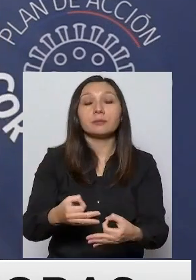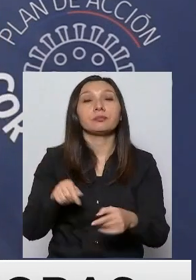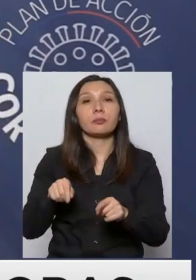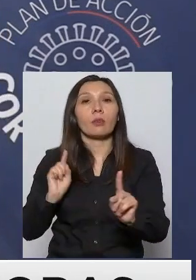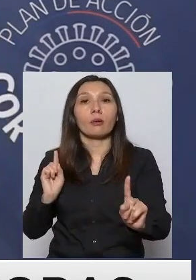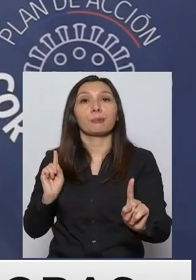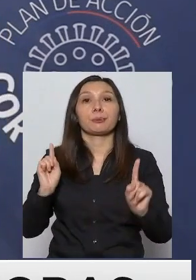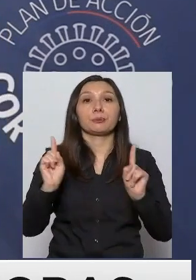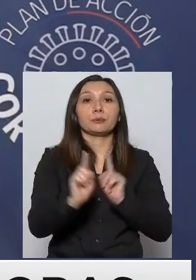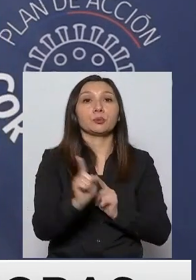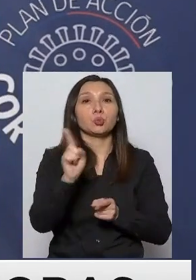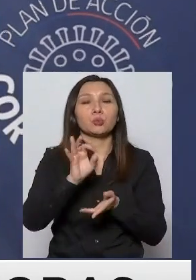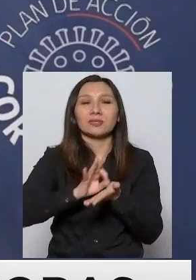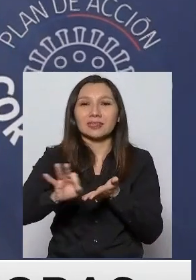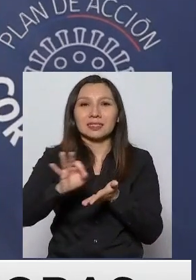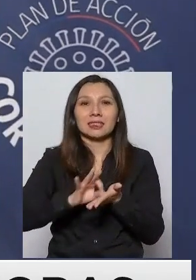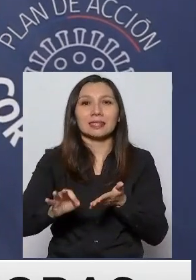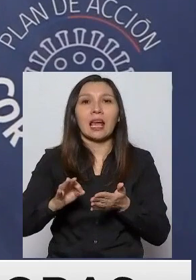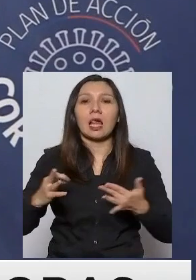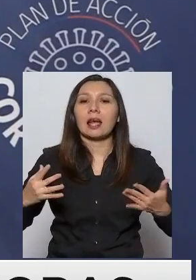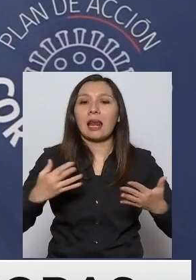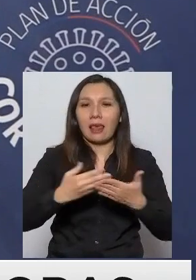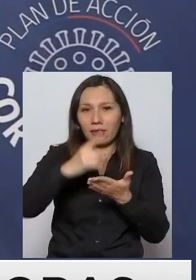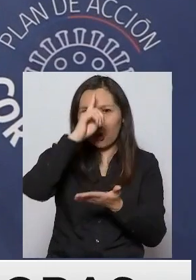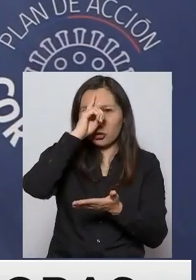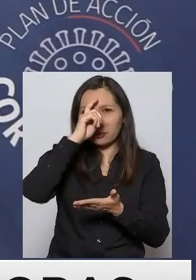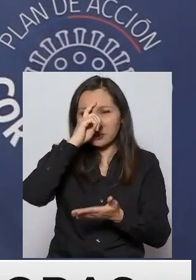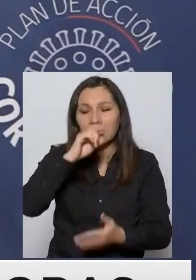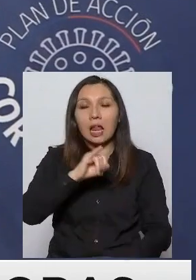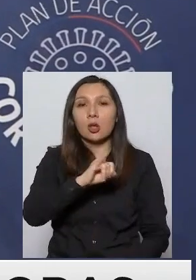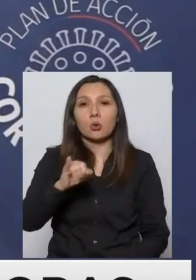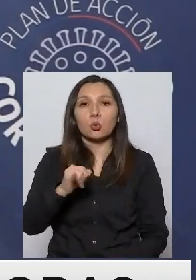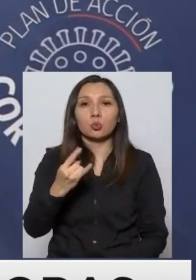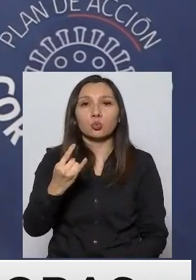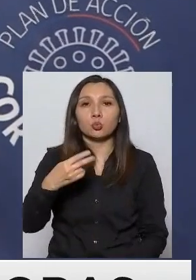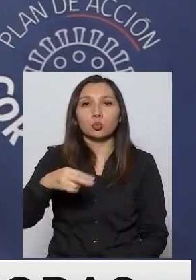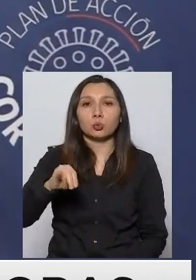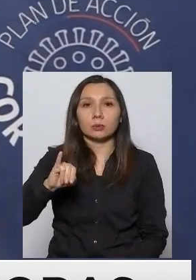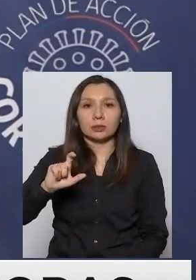a subsecretario de redes asistenciales señor arturo zúñiga